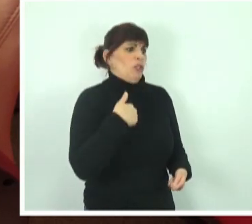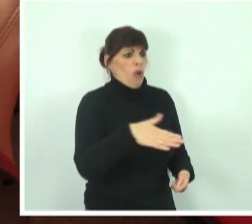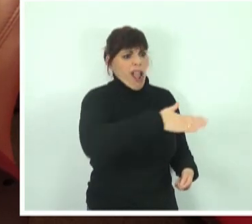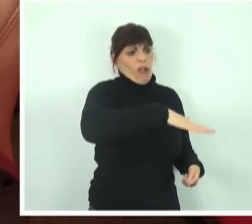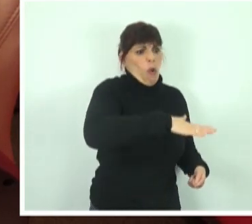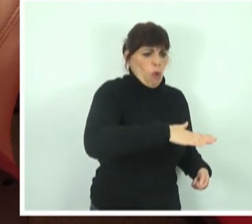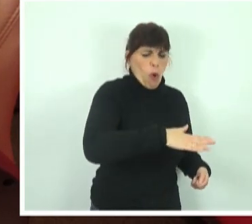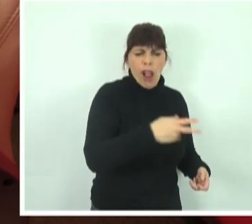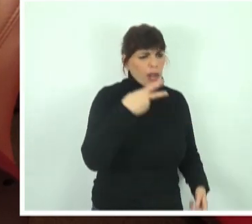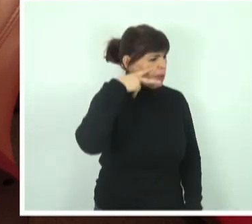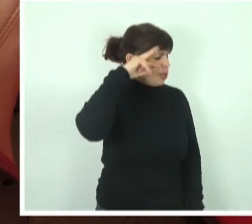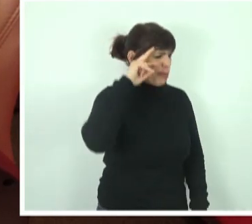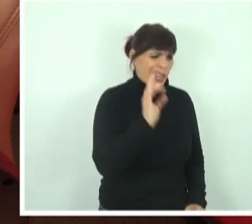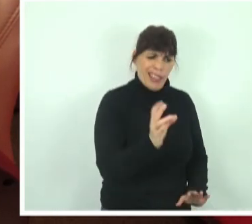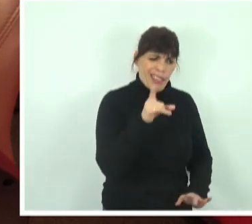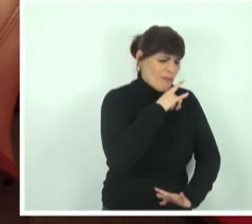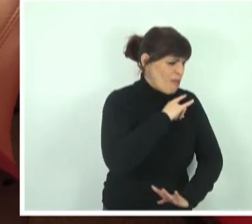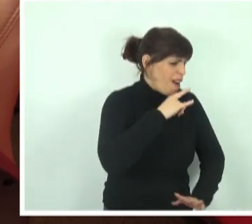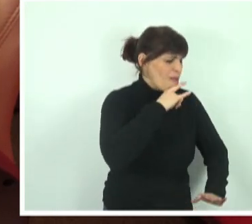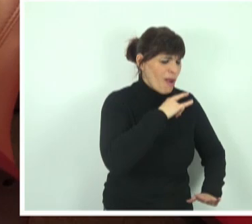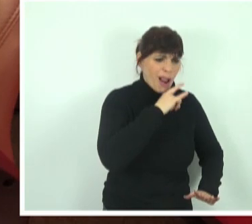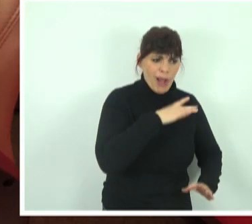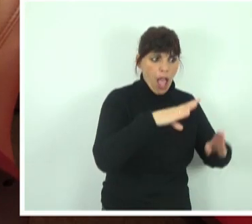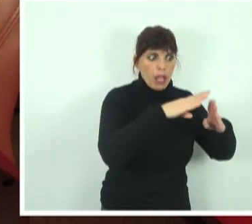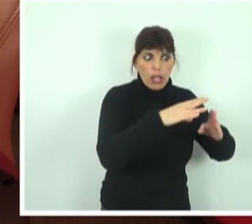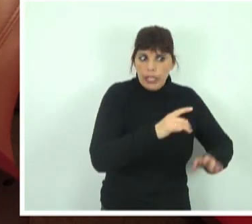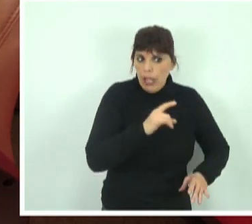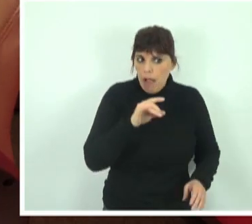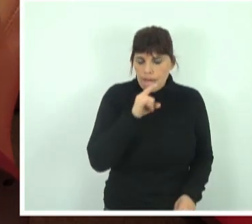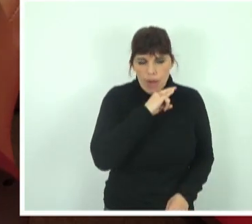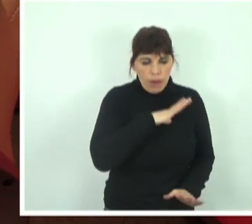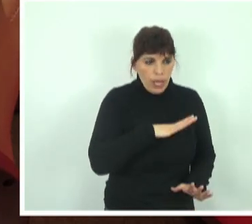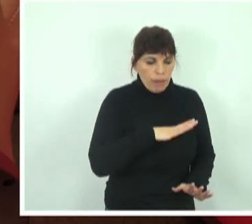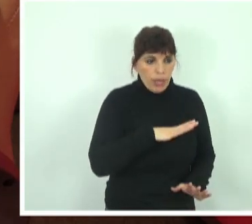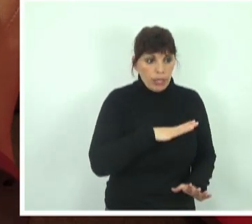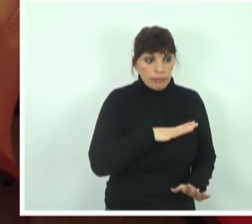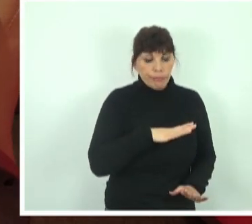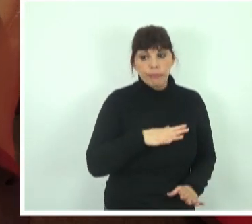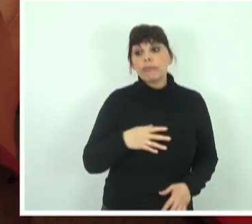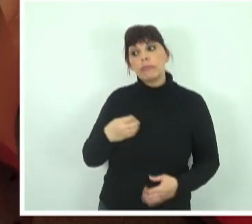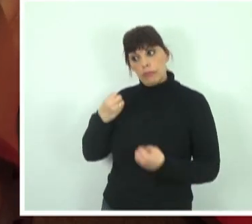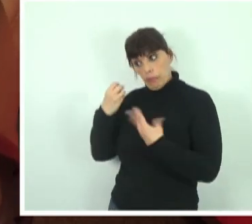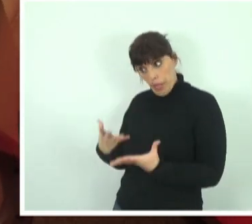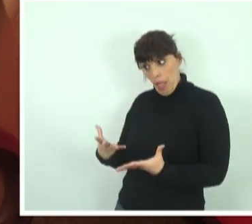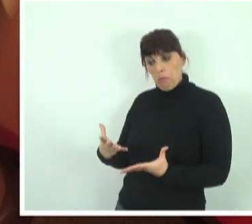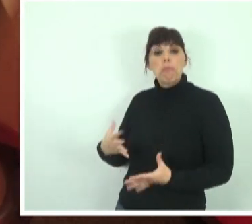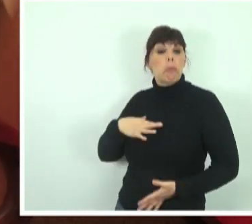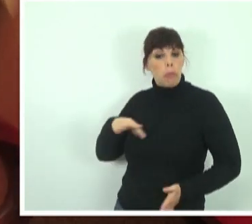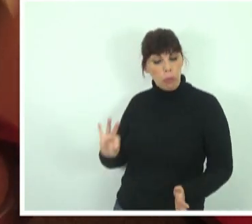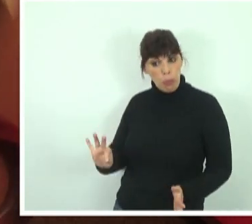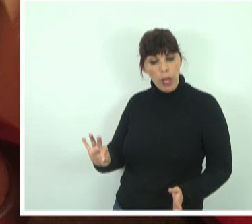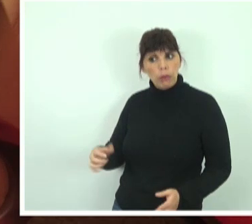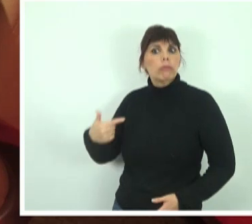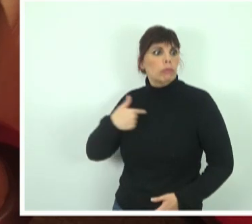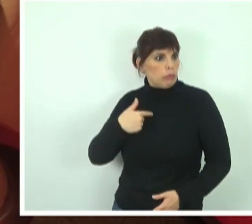una o la otra mala experiencia en una iglesia, puede ser. Pero déjame decirte una cosa. Yo también he